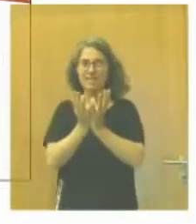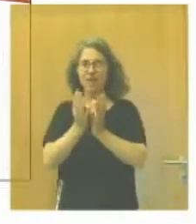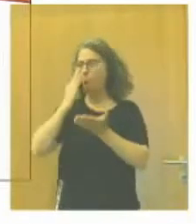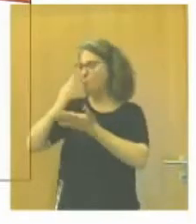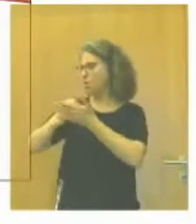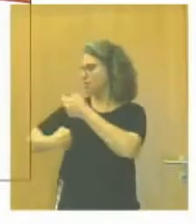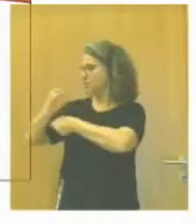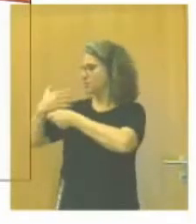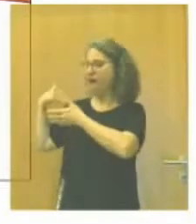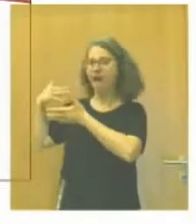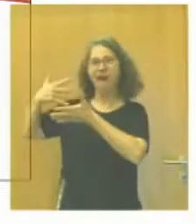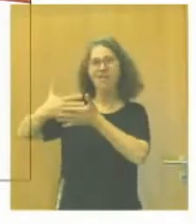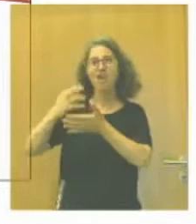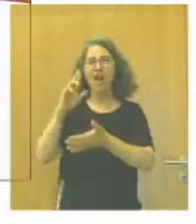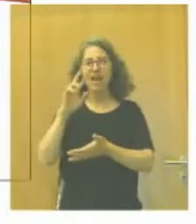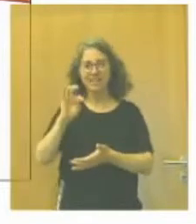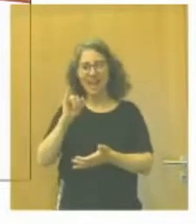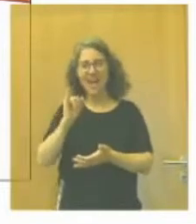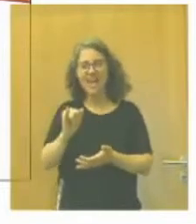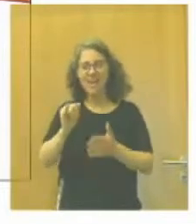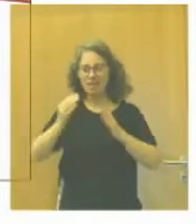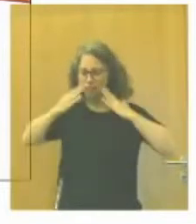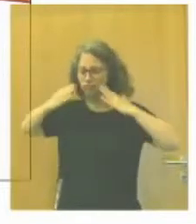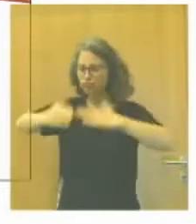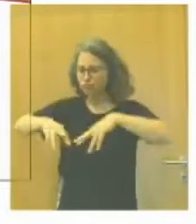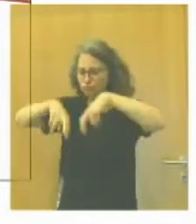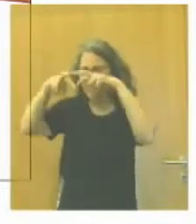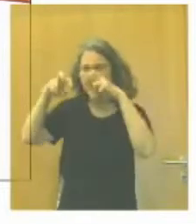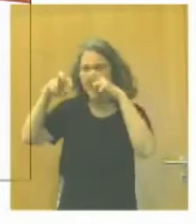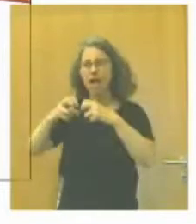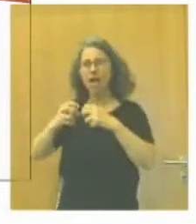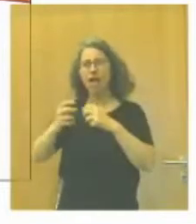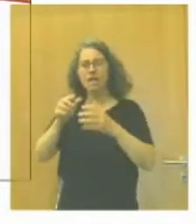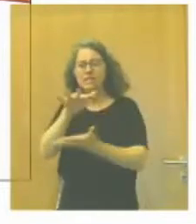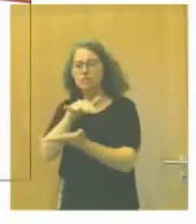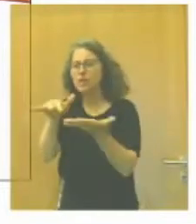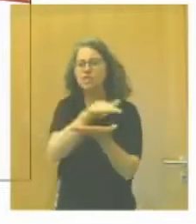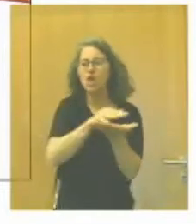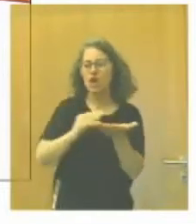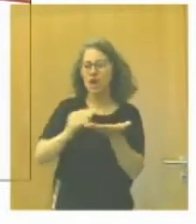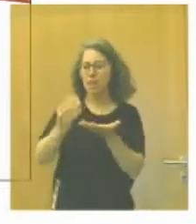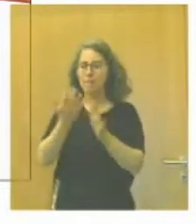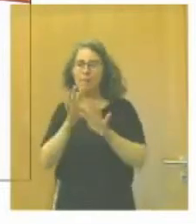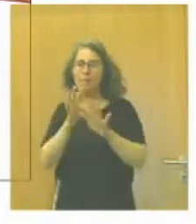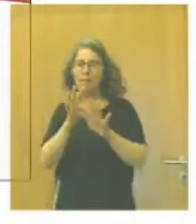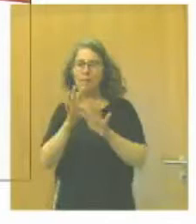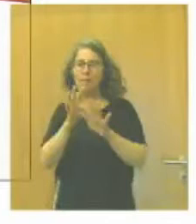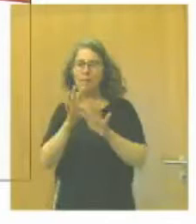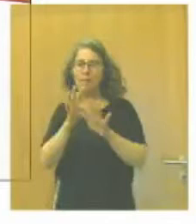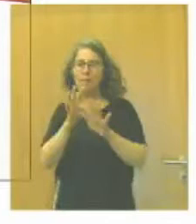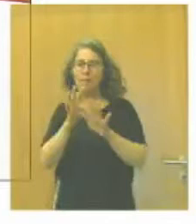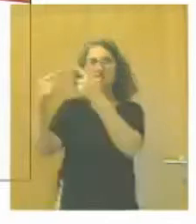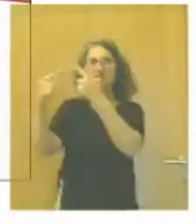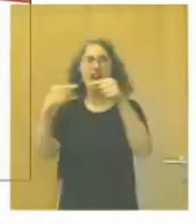últimos años, RTI se ha dedicado a estudiar los casos para la inversión en salud mental adolescente en diferentes países.